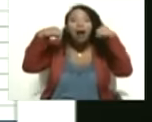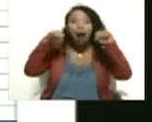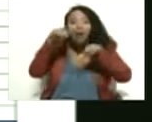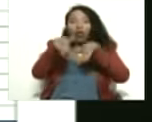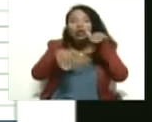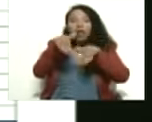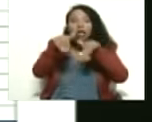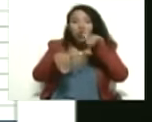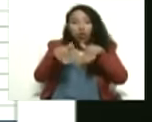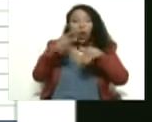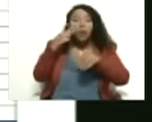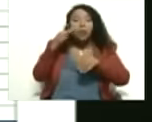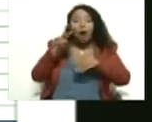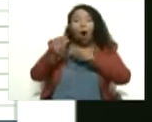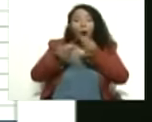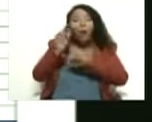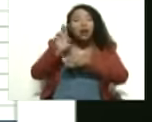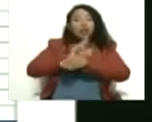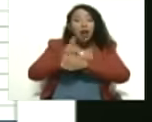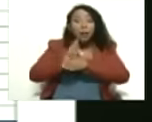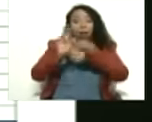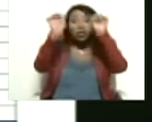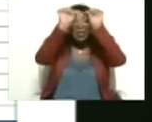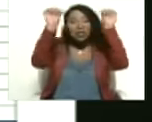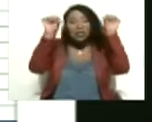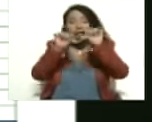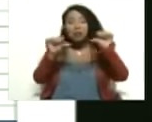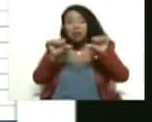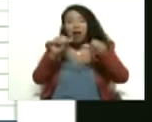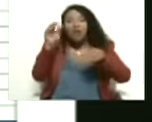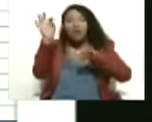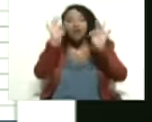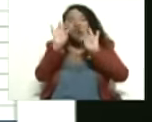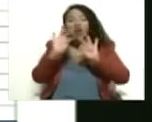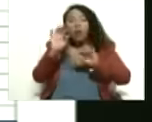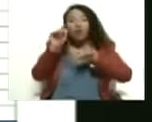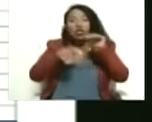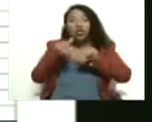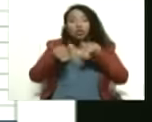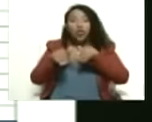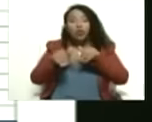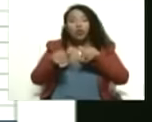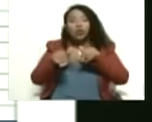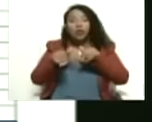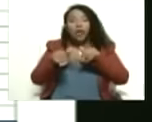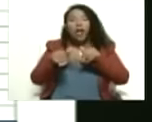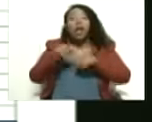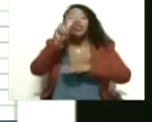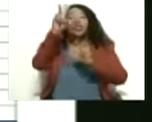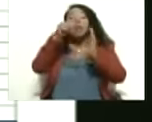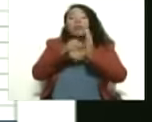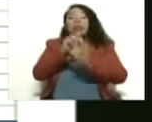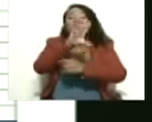eficiente eficaz que es el sistema automatizado de votación en Venezuela y vamos a tener